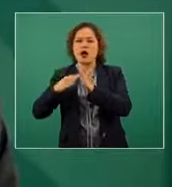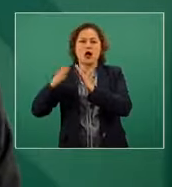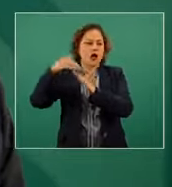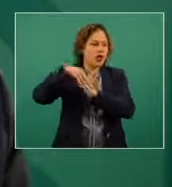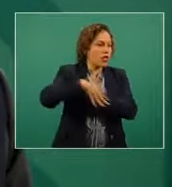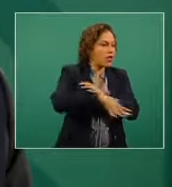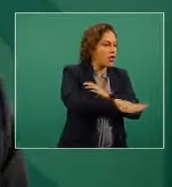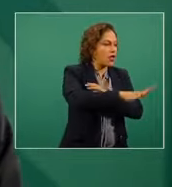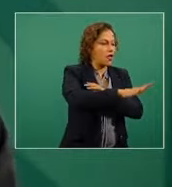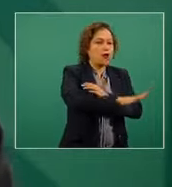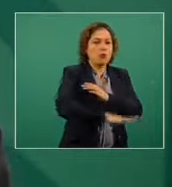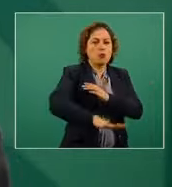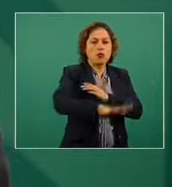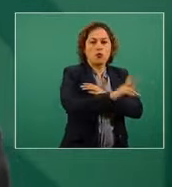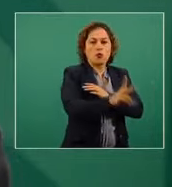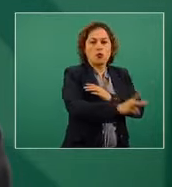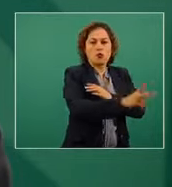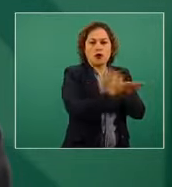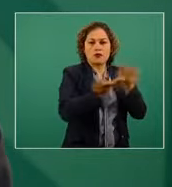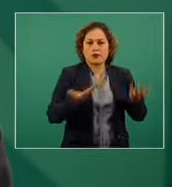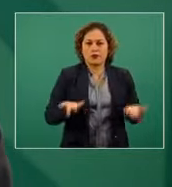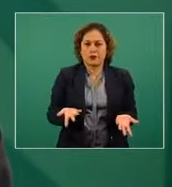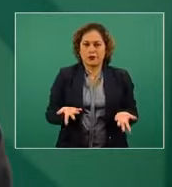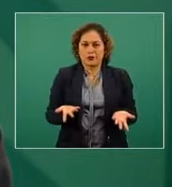Eso ya se terminó.